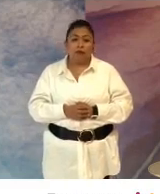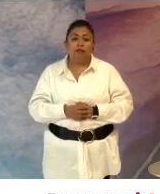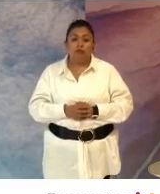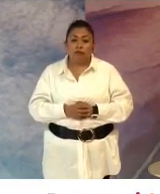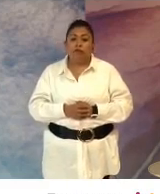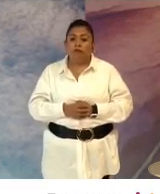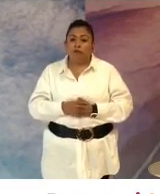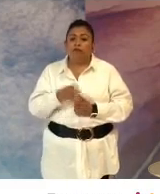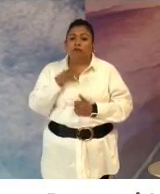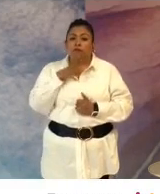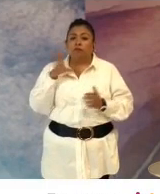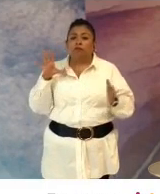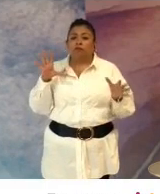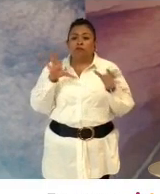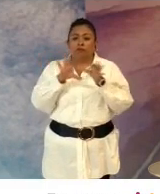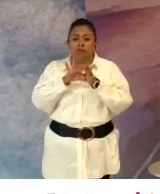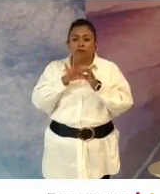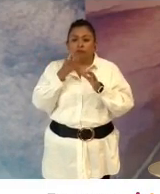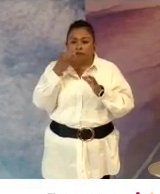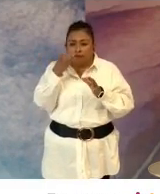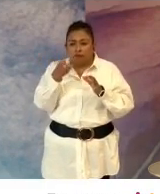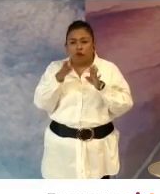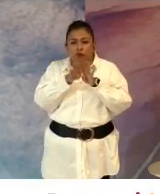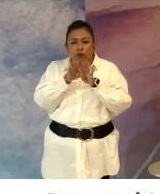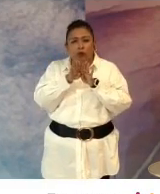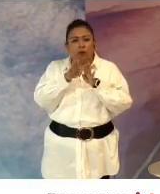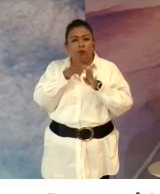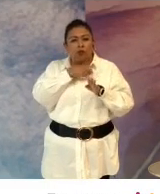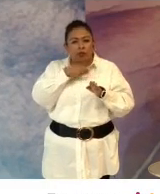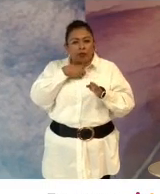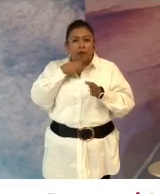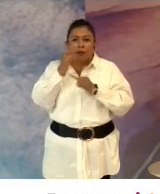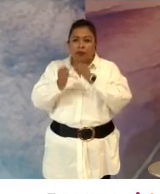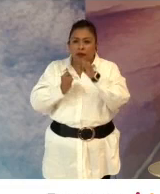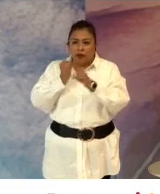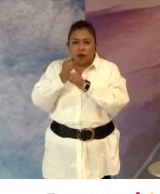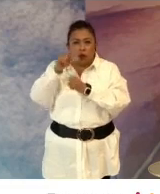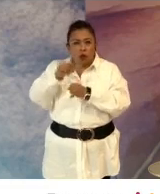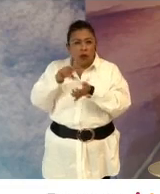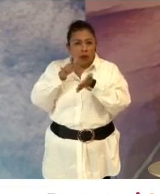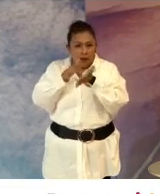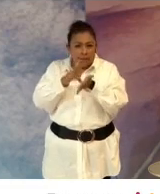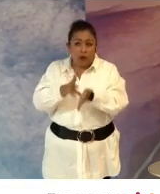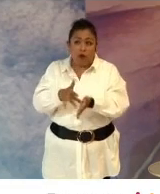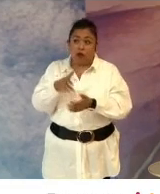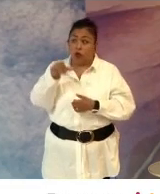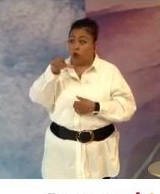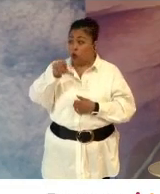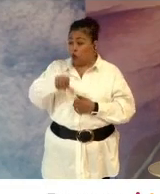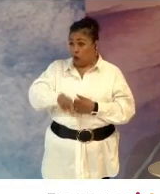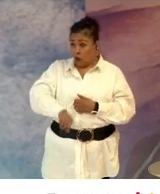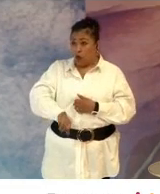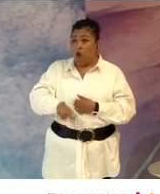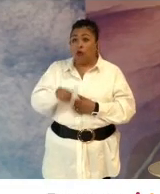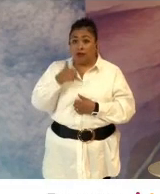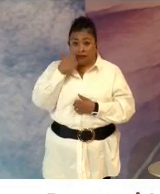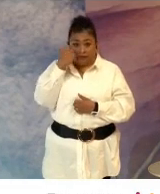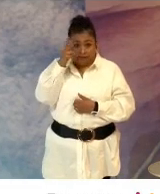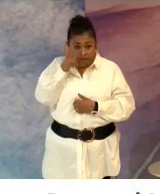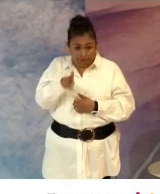se relacionan a esa estructura de apoyo internacional que hoy, de apoyo